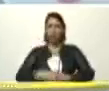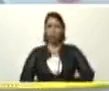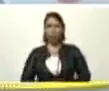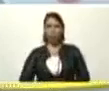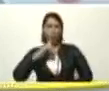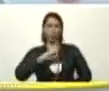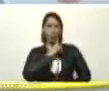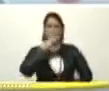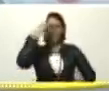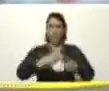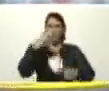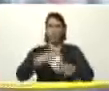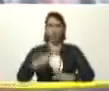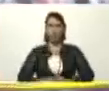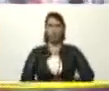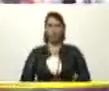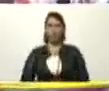nombre y apellido,